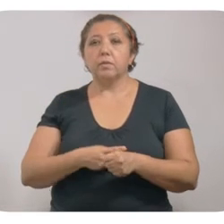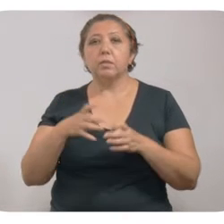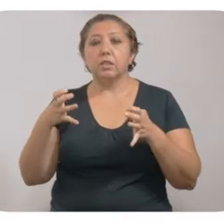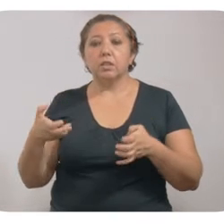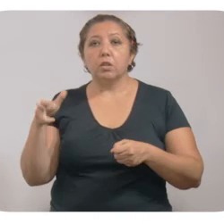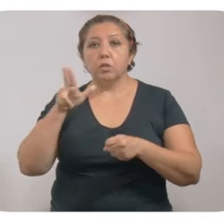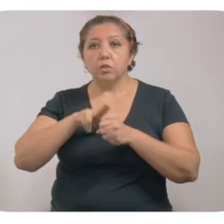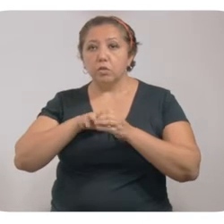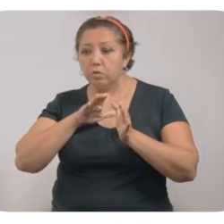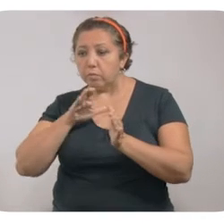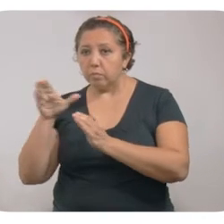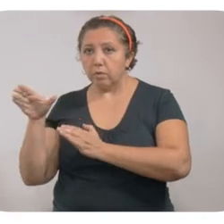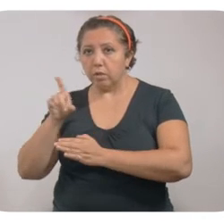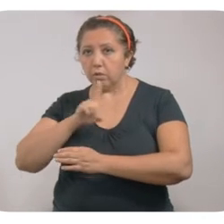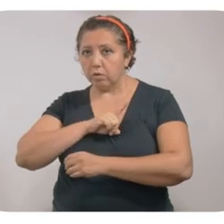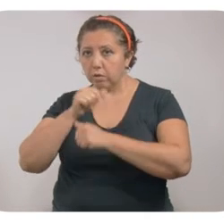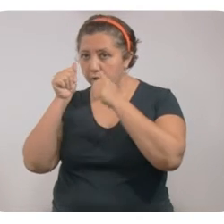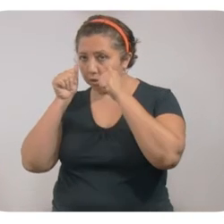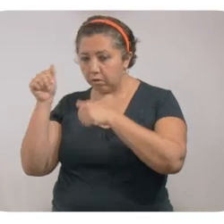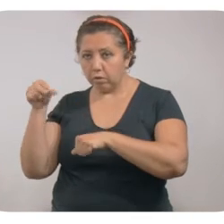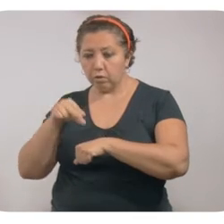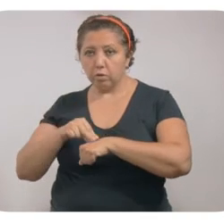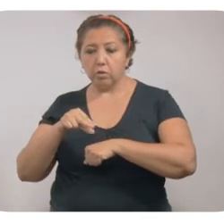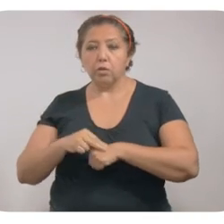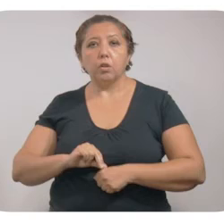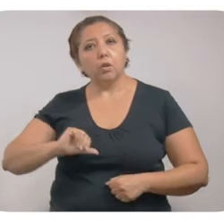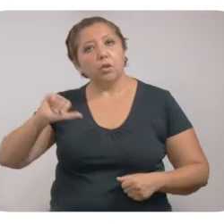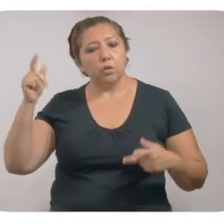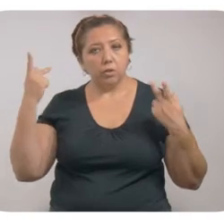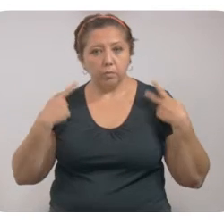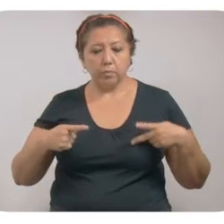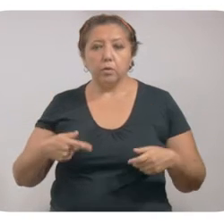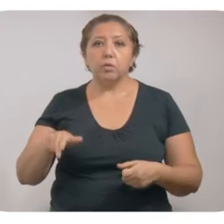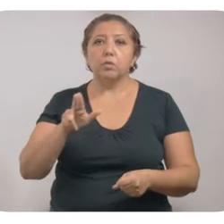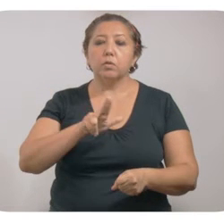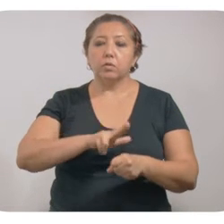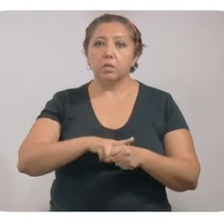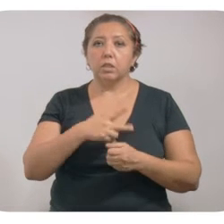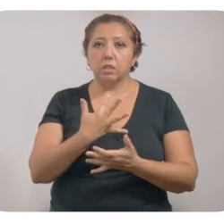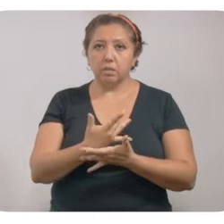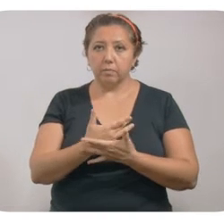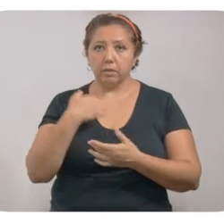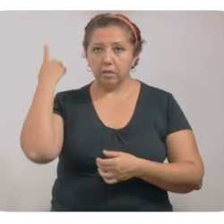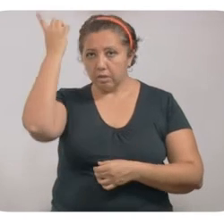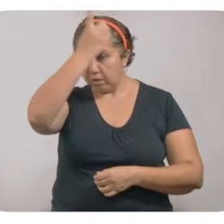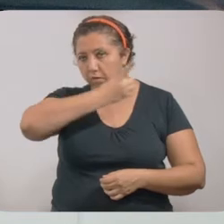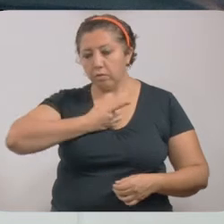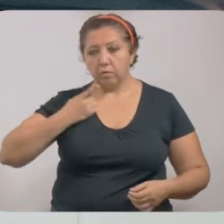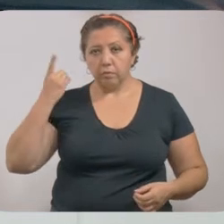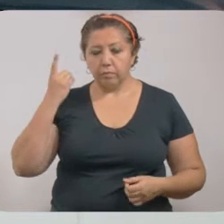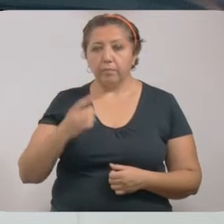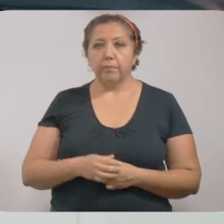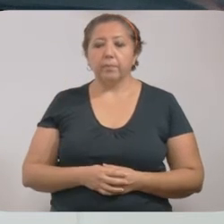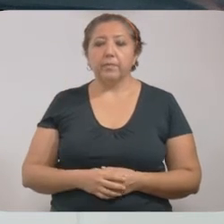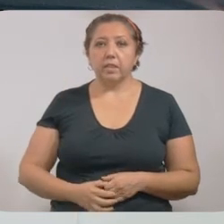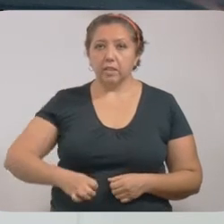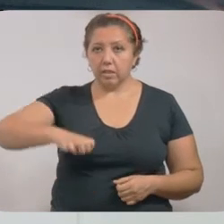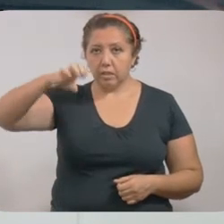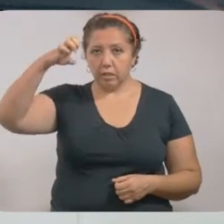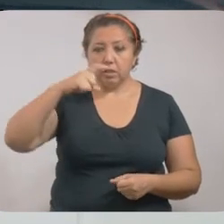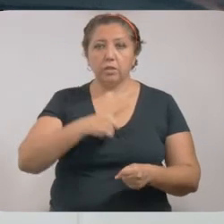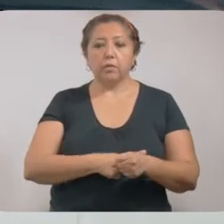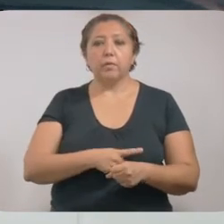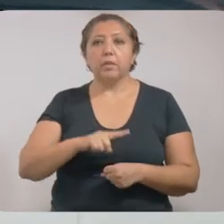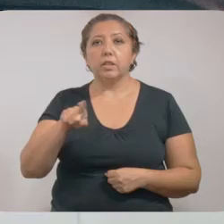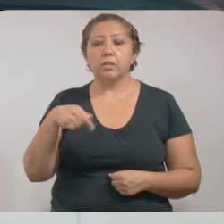están hospitalizados y en aislamiento total. Hay otros pacientes hospitalizados a la espera de diagnóstico. El rango de edad de los